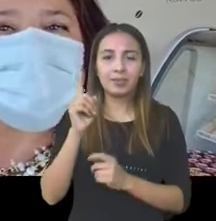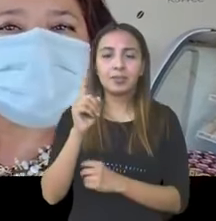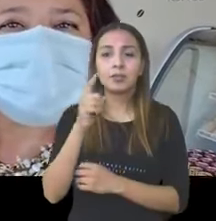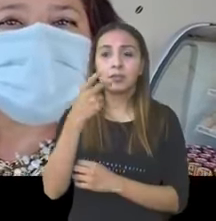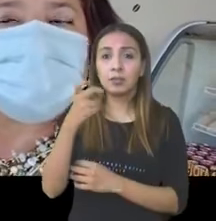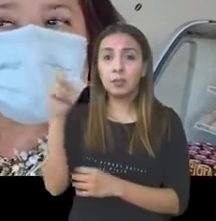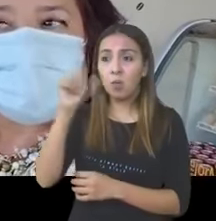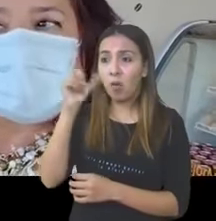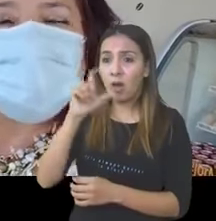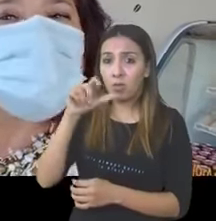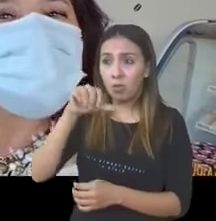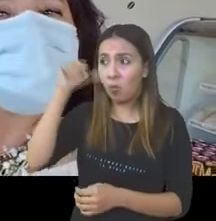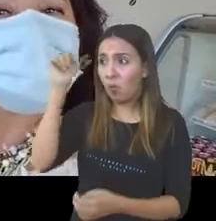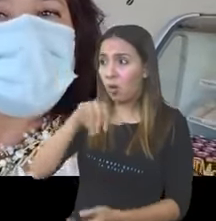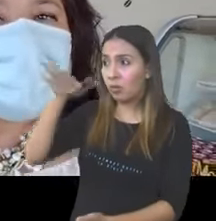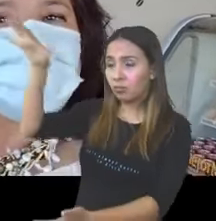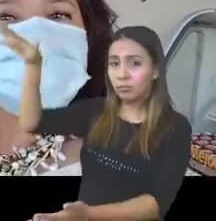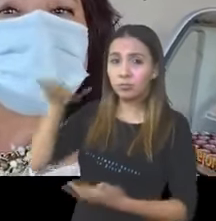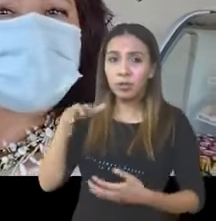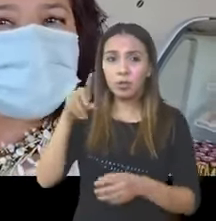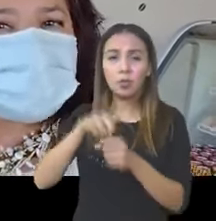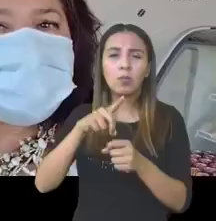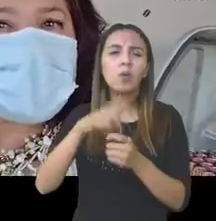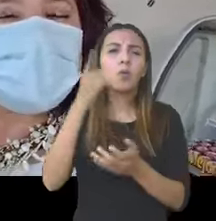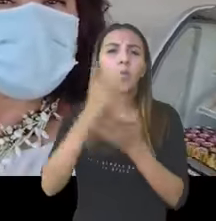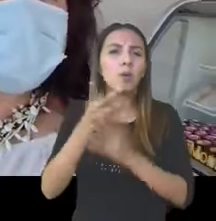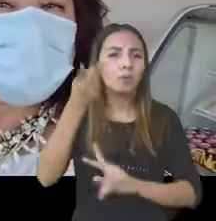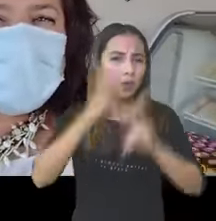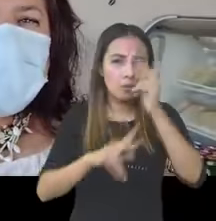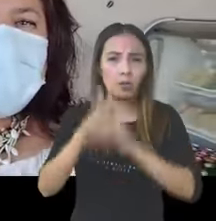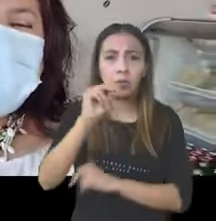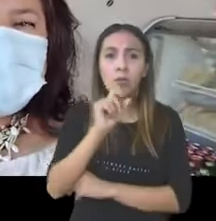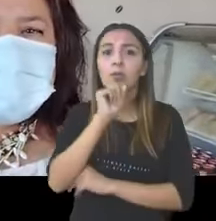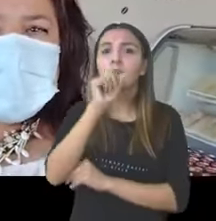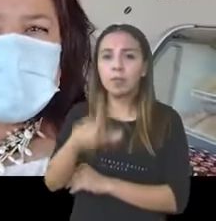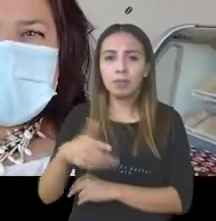recibimos donativos, no solamente de verduras, también de pescado, que son